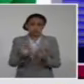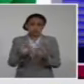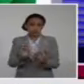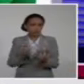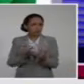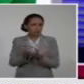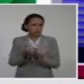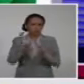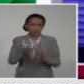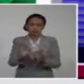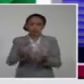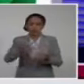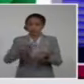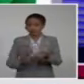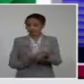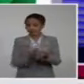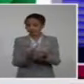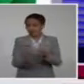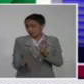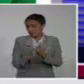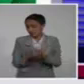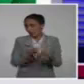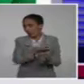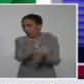el inicio de la pandemia.